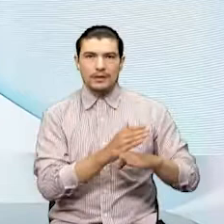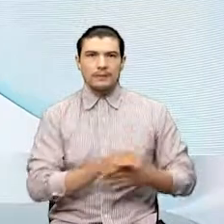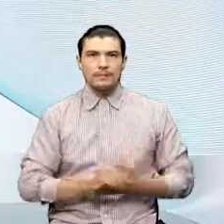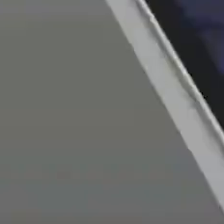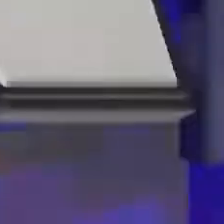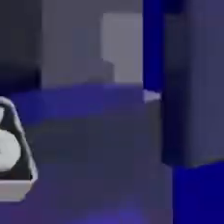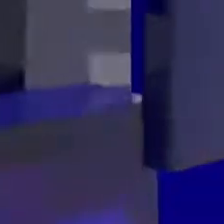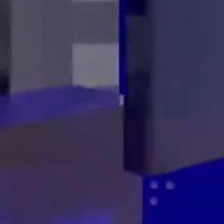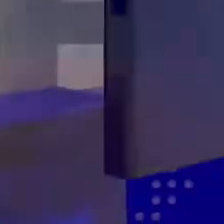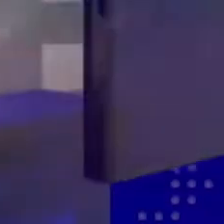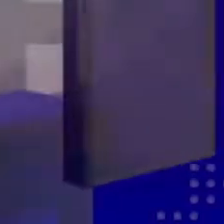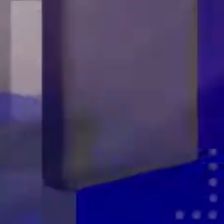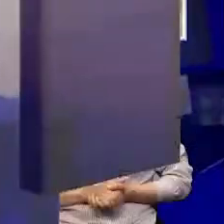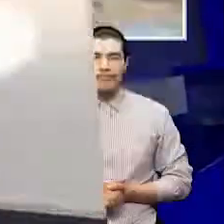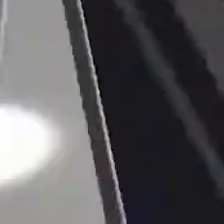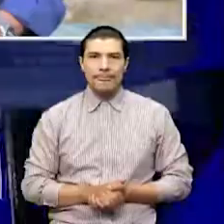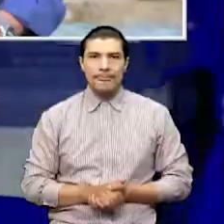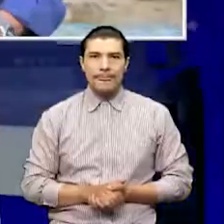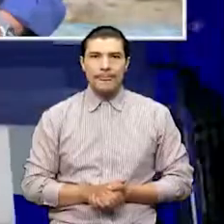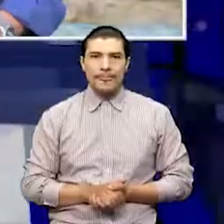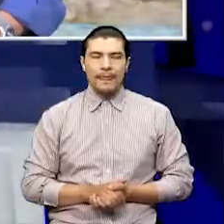adelante.